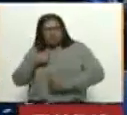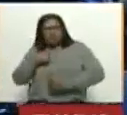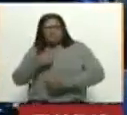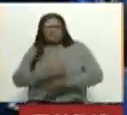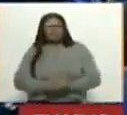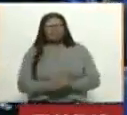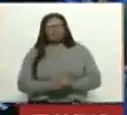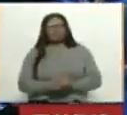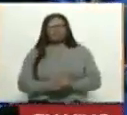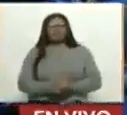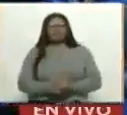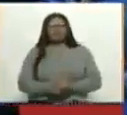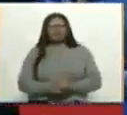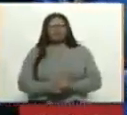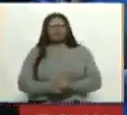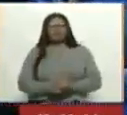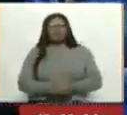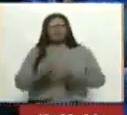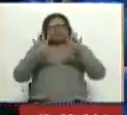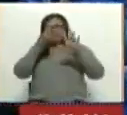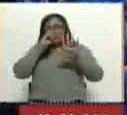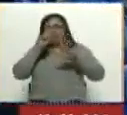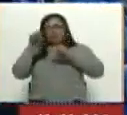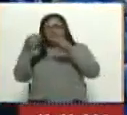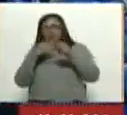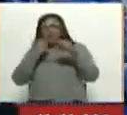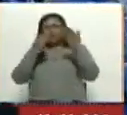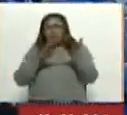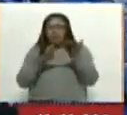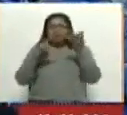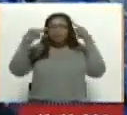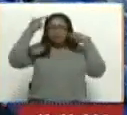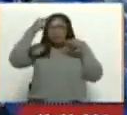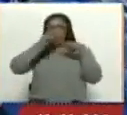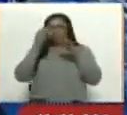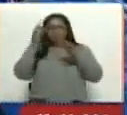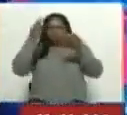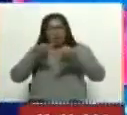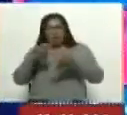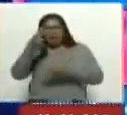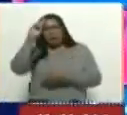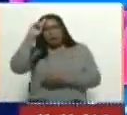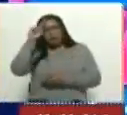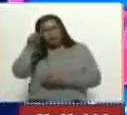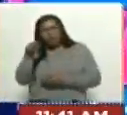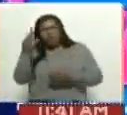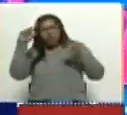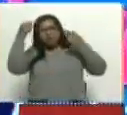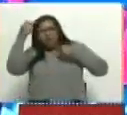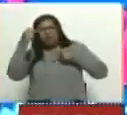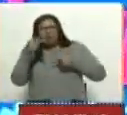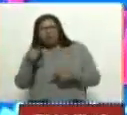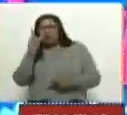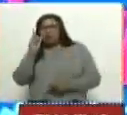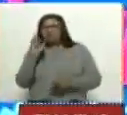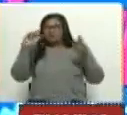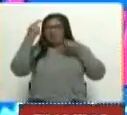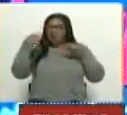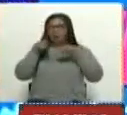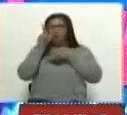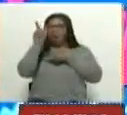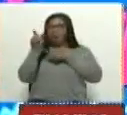después de la partida física podemos ratificar que Chávez tenía razón Chávez no era un hombre